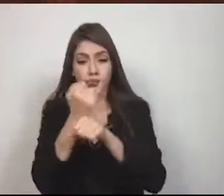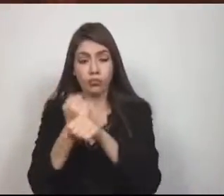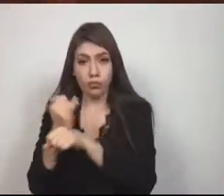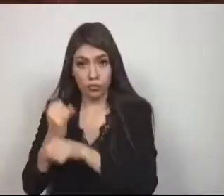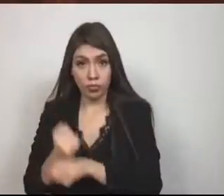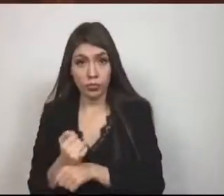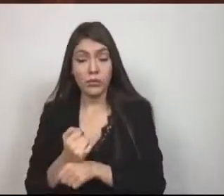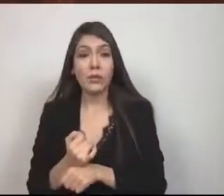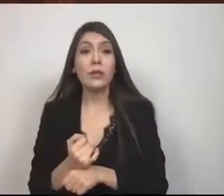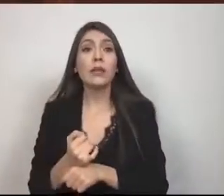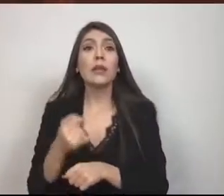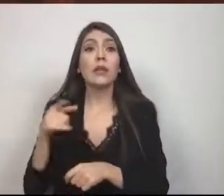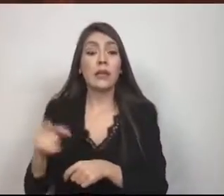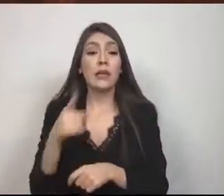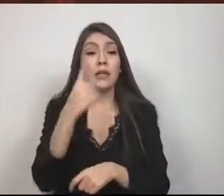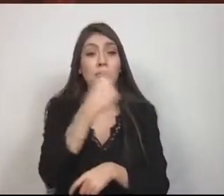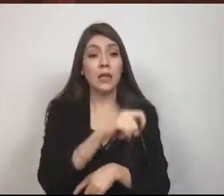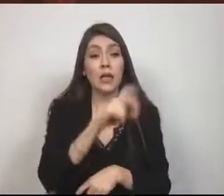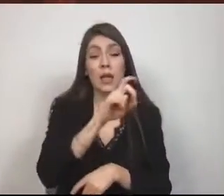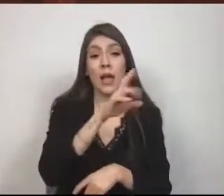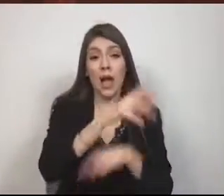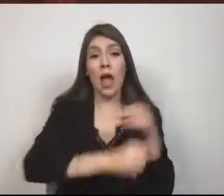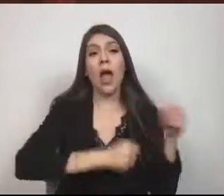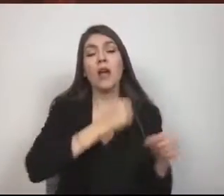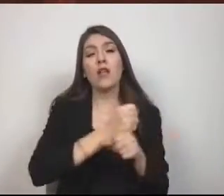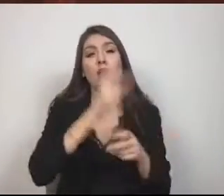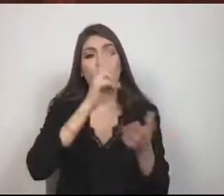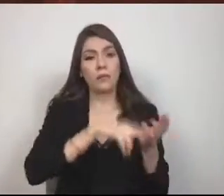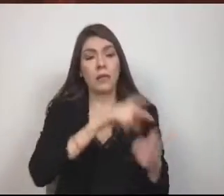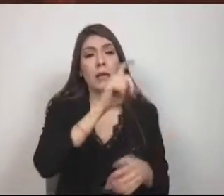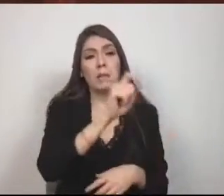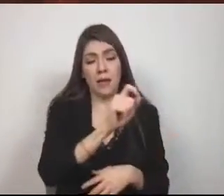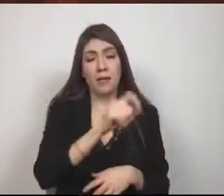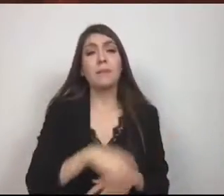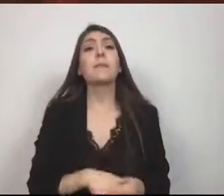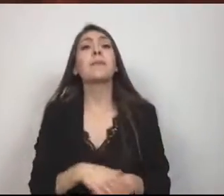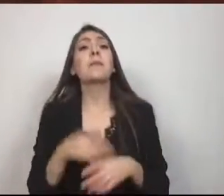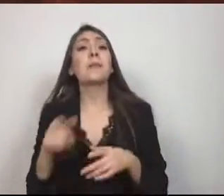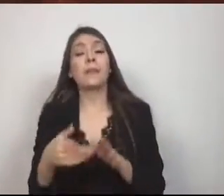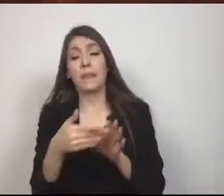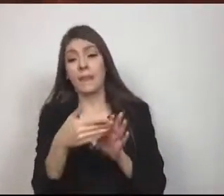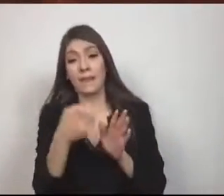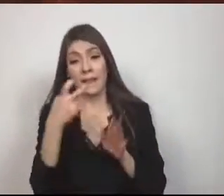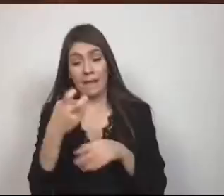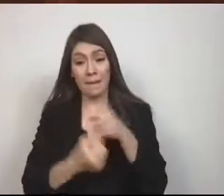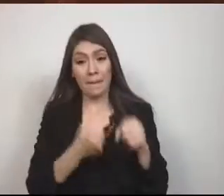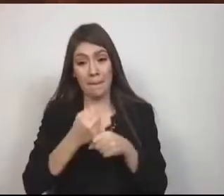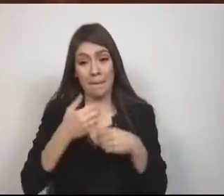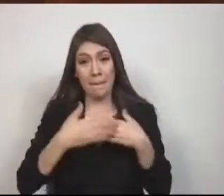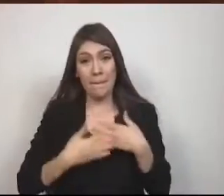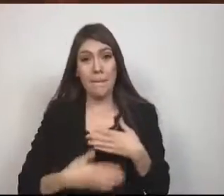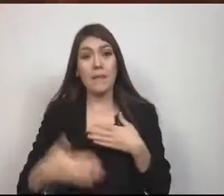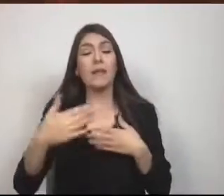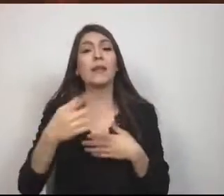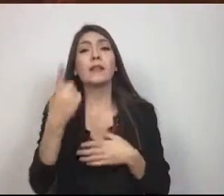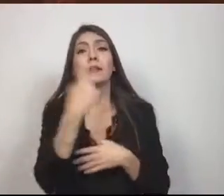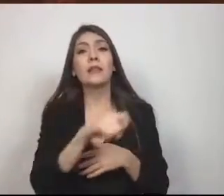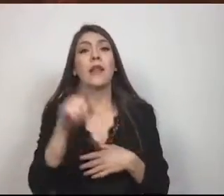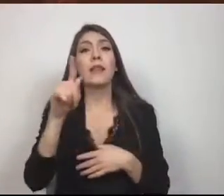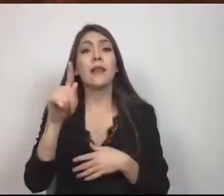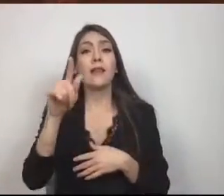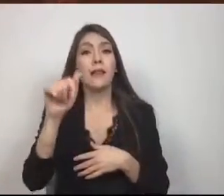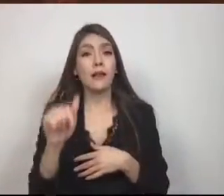135 en el 2020 y 176 en lo que corre del presente año, de las cuales